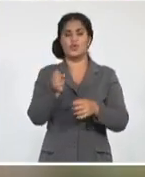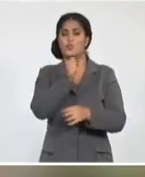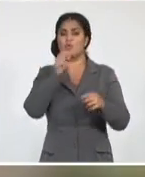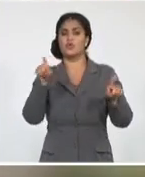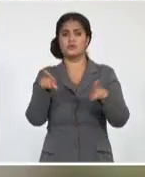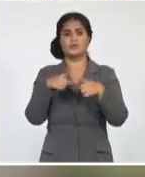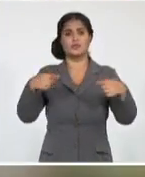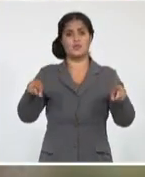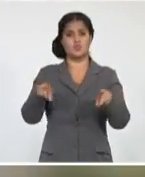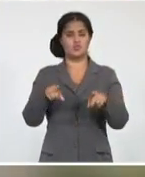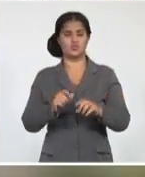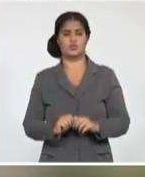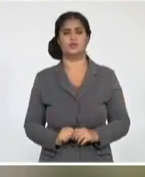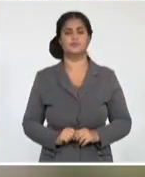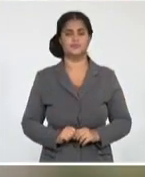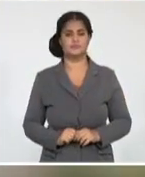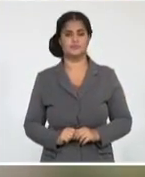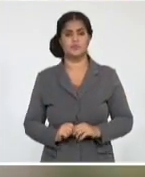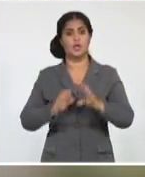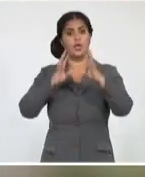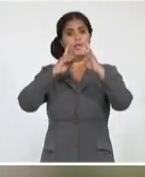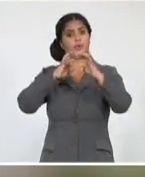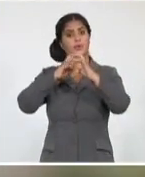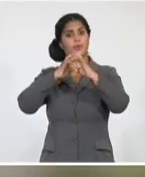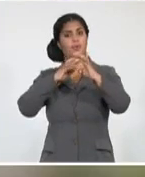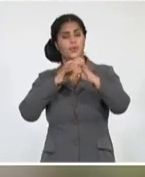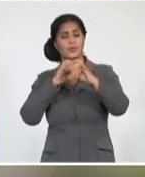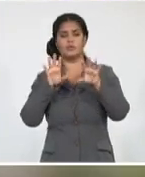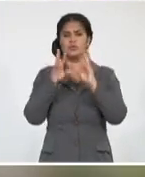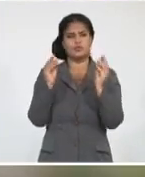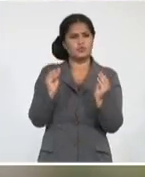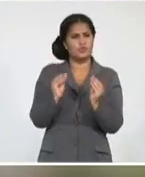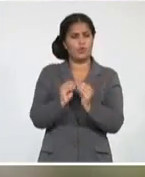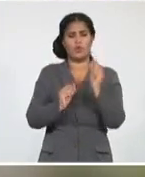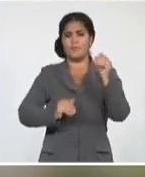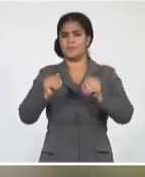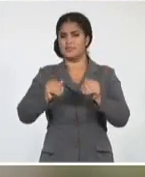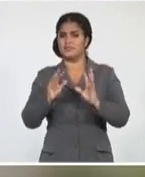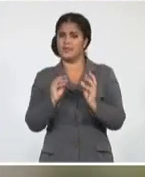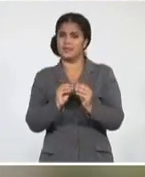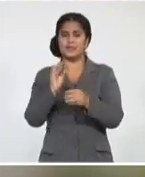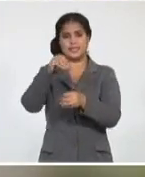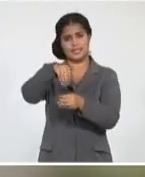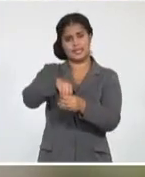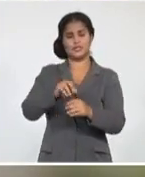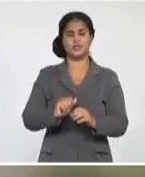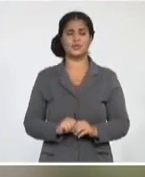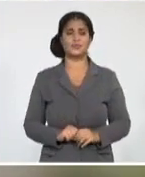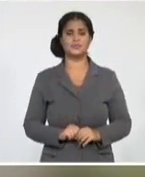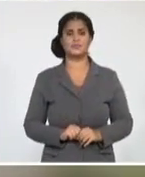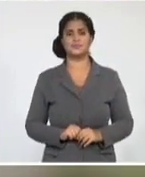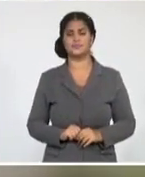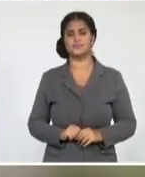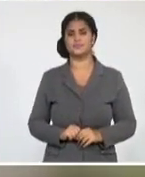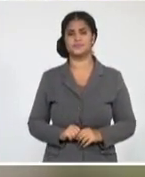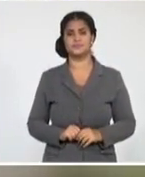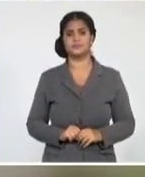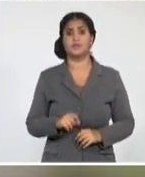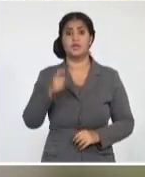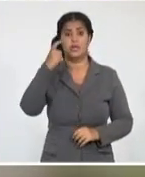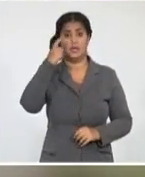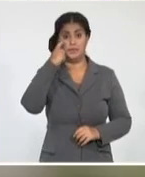de los vientos metal como tal dentro de la orquesta conjunto ya visto desde la parte de la de las cuerdas de la sección de